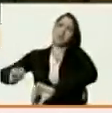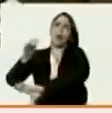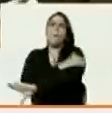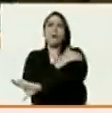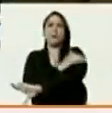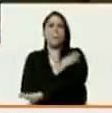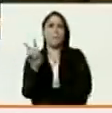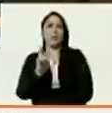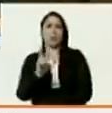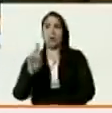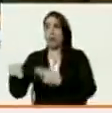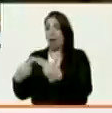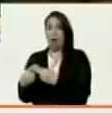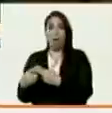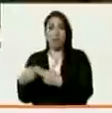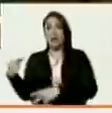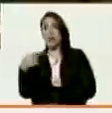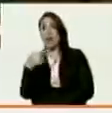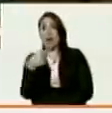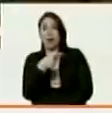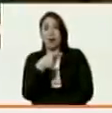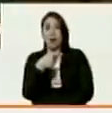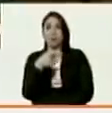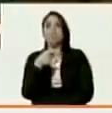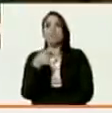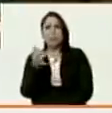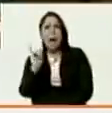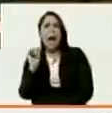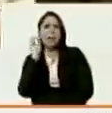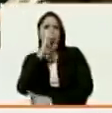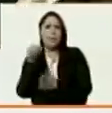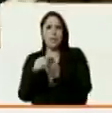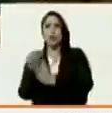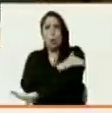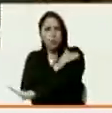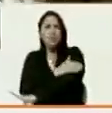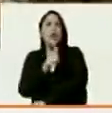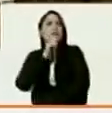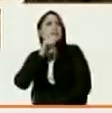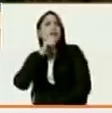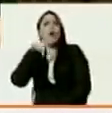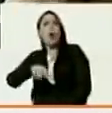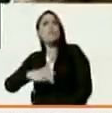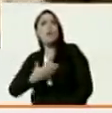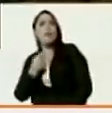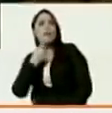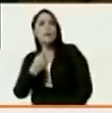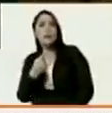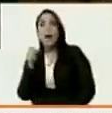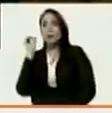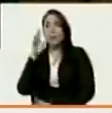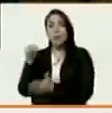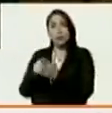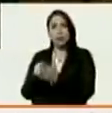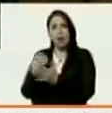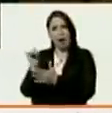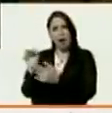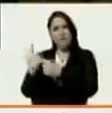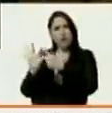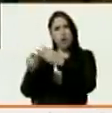venezolana. Nadie niega la existencia de la Asamblea Nacional. Pero ¿quién hoy puede decir que esa Asamblea Nacional está